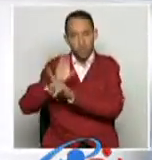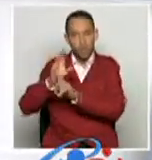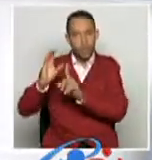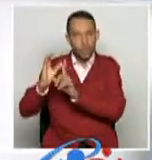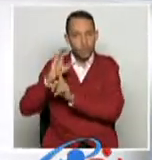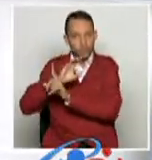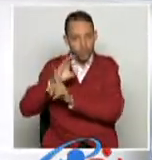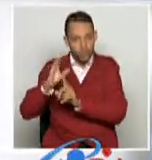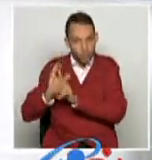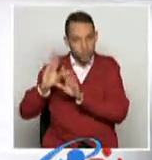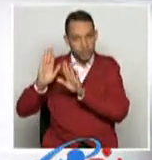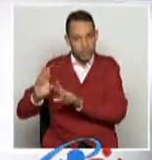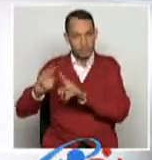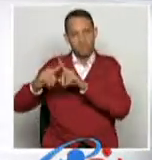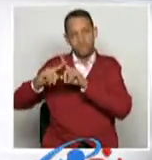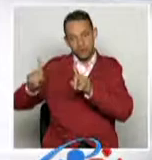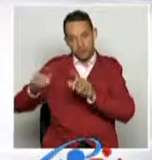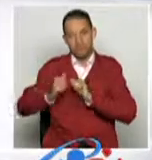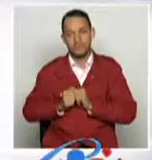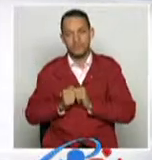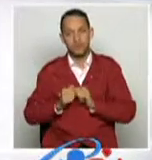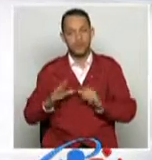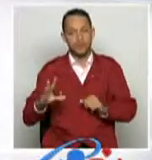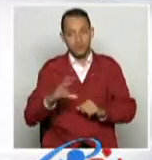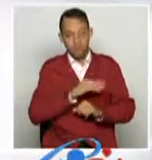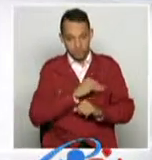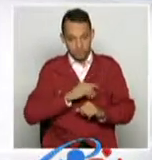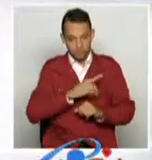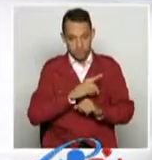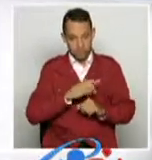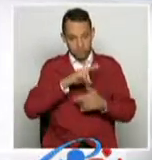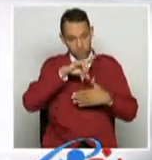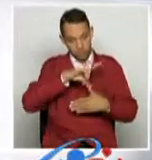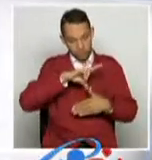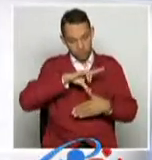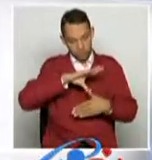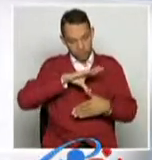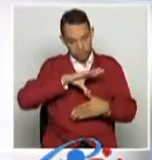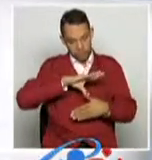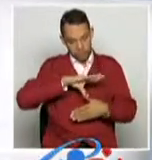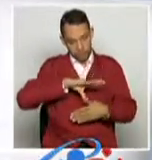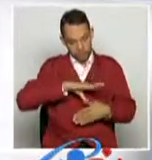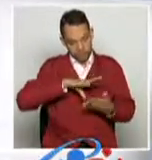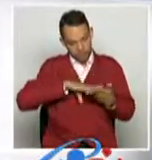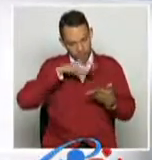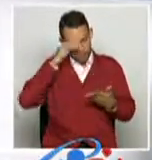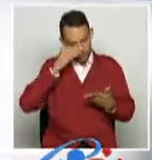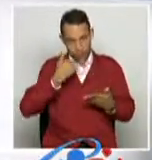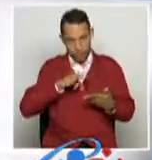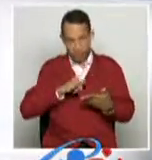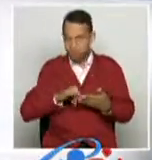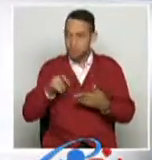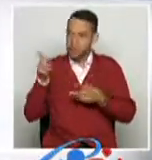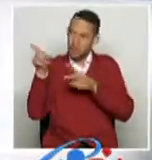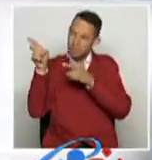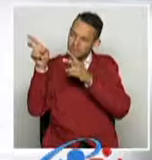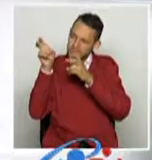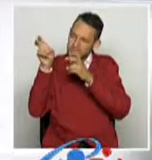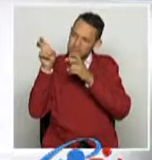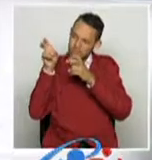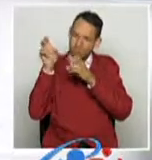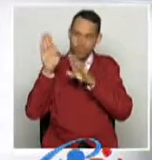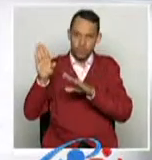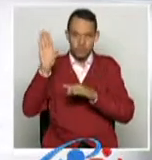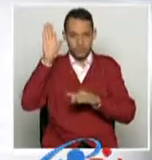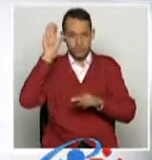medicina, que es una sola, pero yendo a la fuente de la Ayurveda en la India y muchas otras medicinas orientales o terapias orientales,